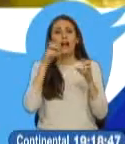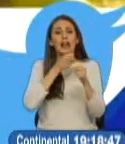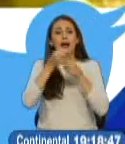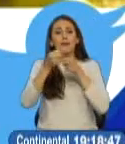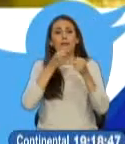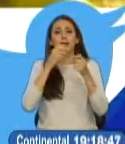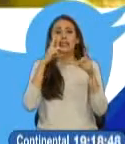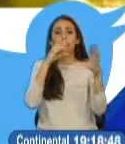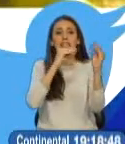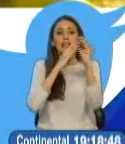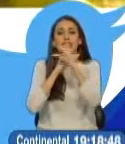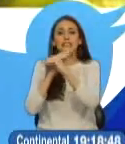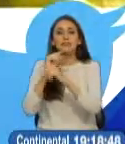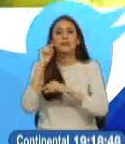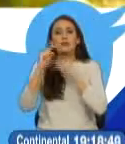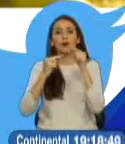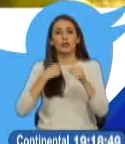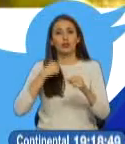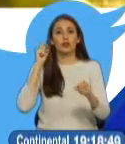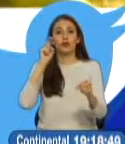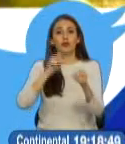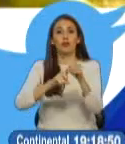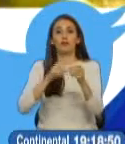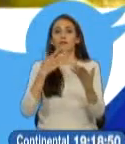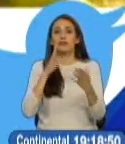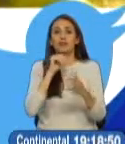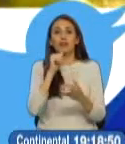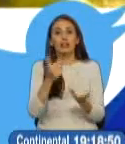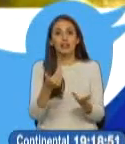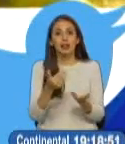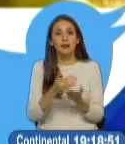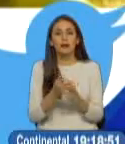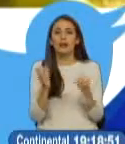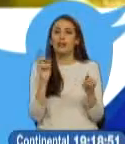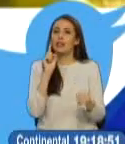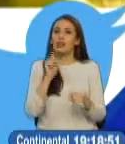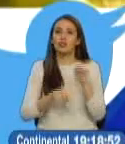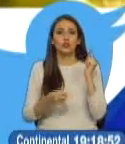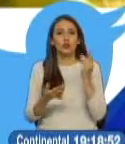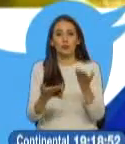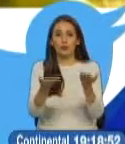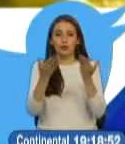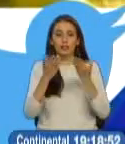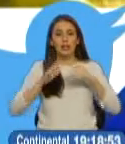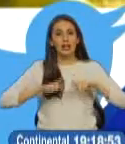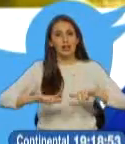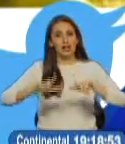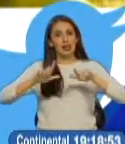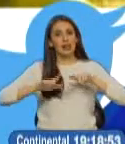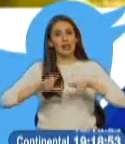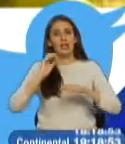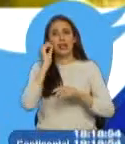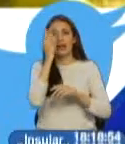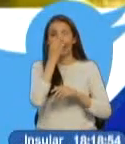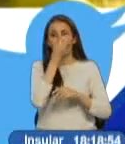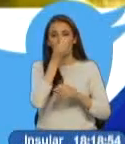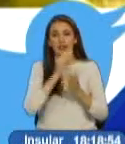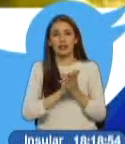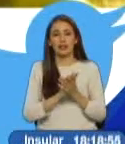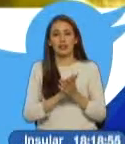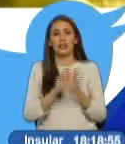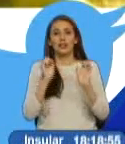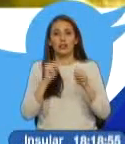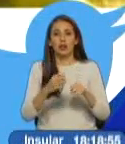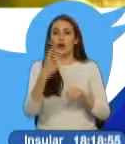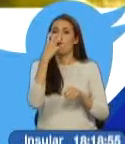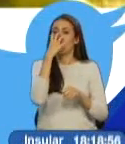de la oposición si no asistía al cambio de mando? Además, no podía desairar a Lenin. Después de la ofrenda floral a Sucre, me tuvieron